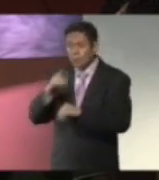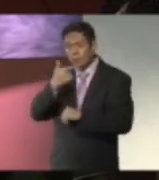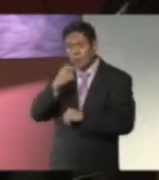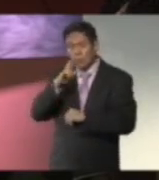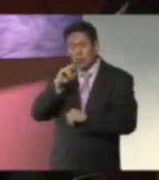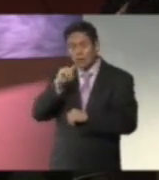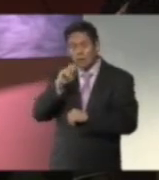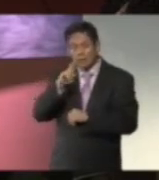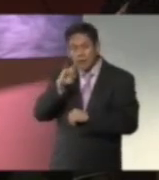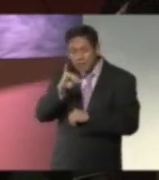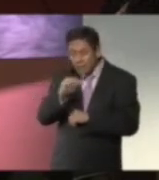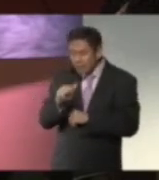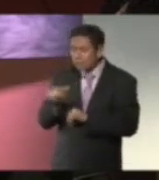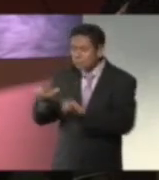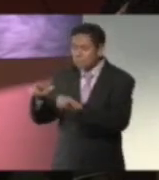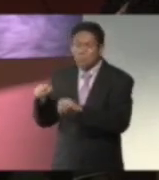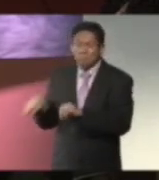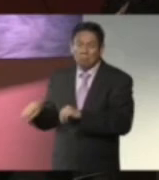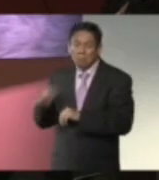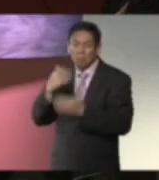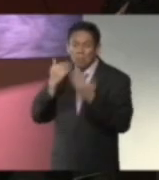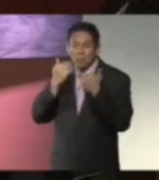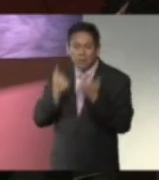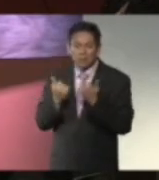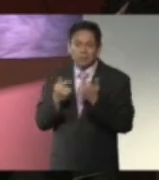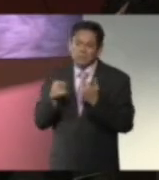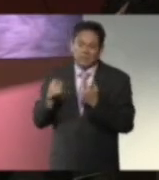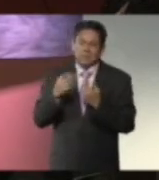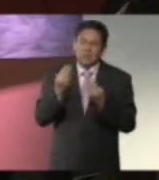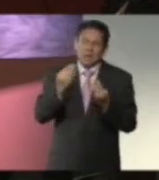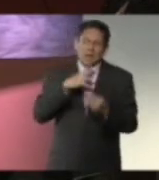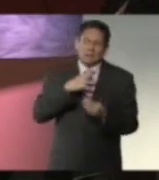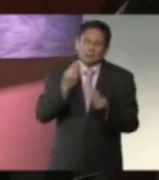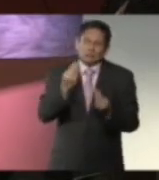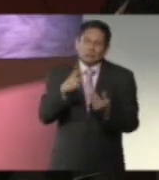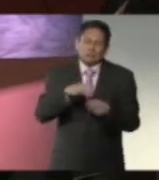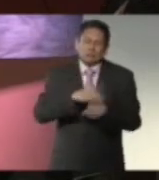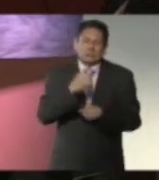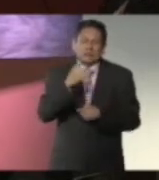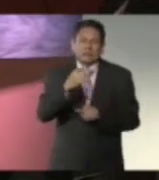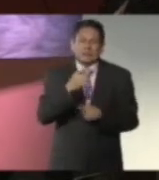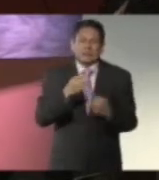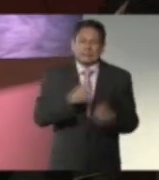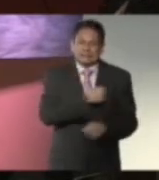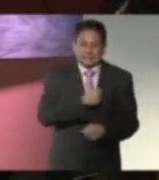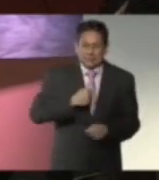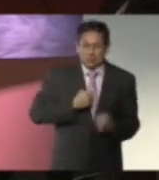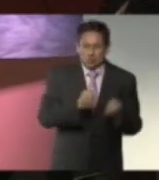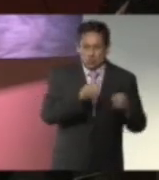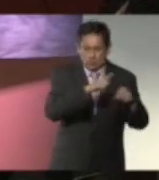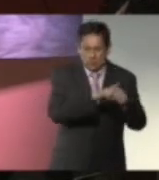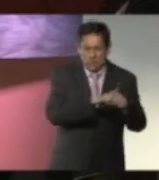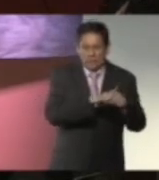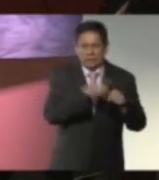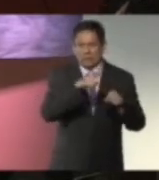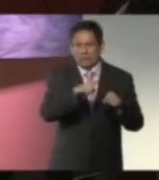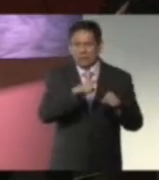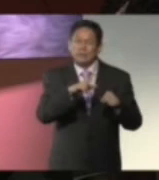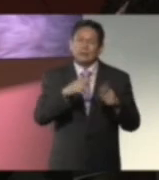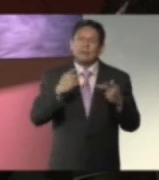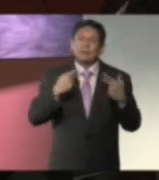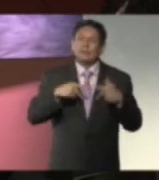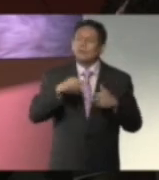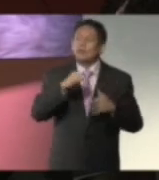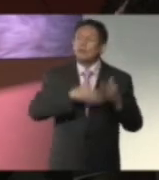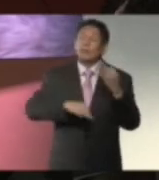no alcanza a cubrir ni el 28% de la demanda de quienes sí tienen derecho. No alcanza